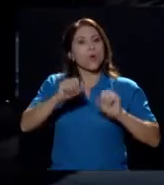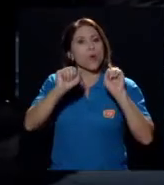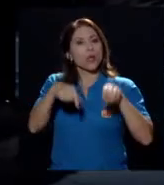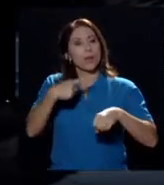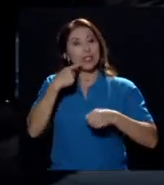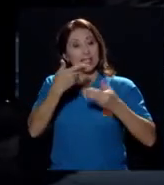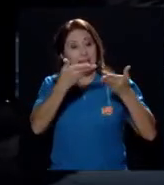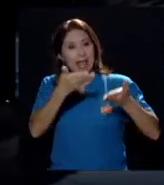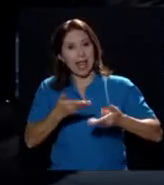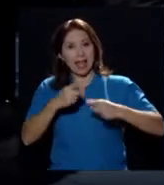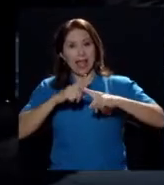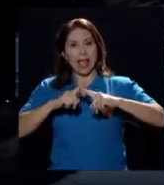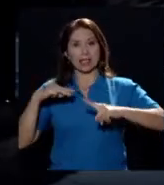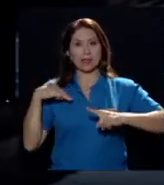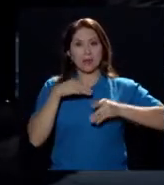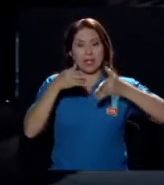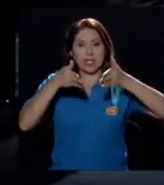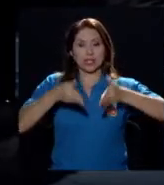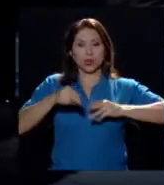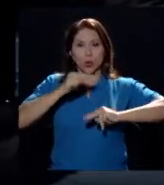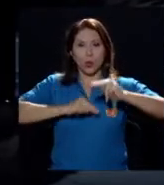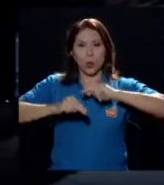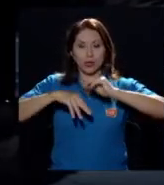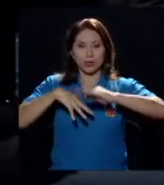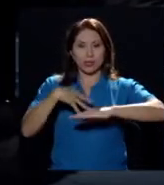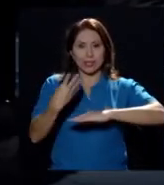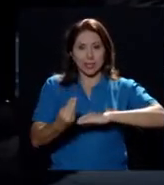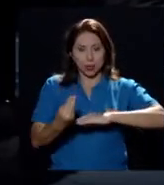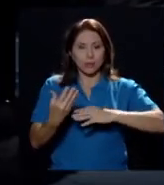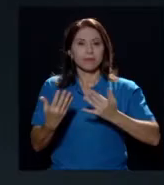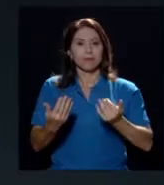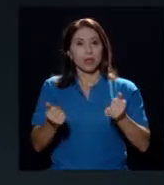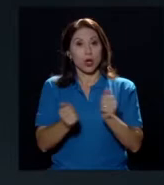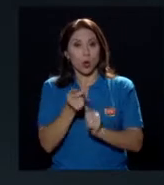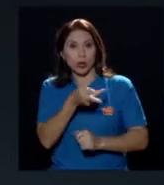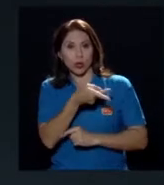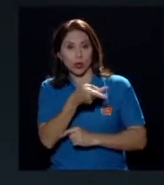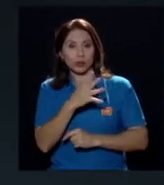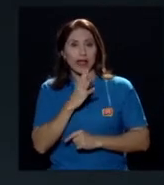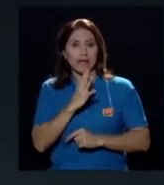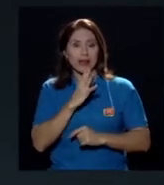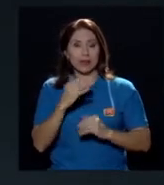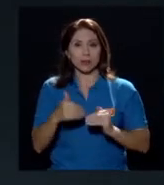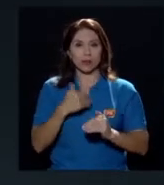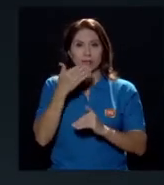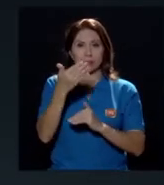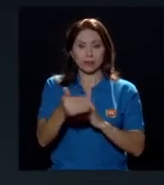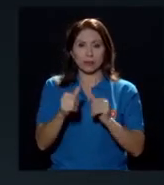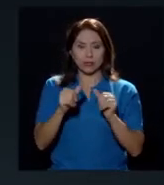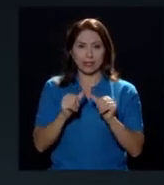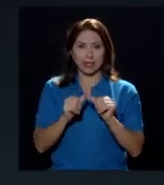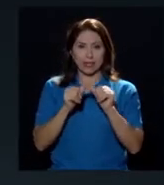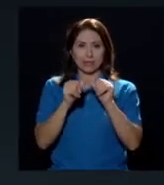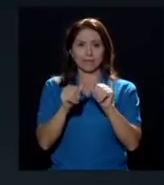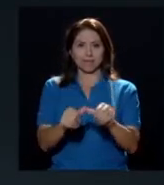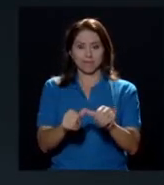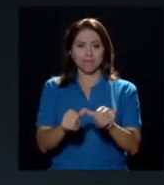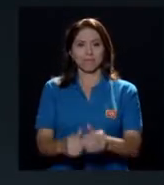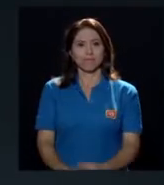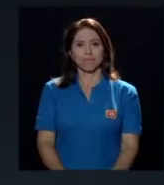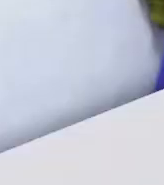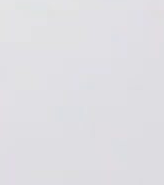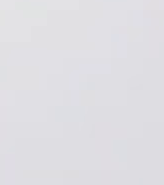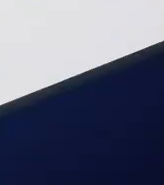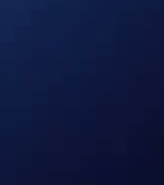fue exministro de Comercio Exterior. Y con ellos hablaremos una vez que el canal nos invite a hacerlo.